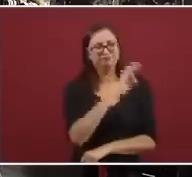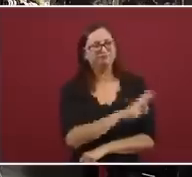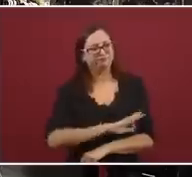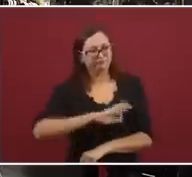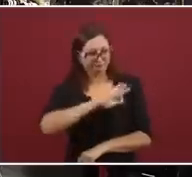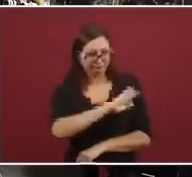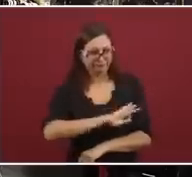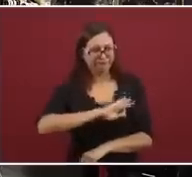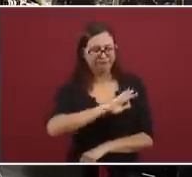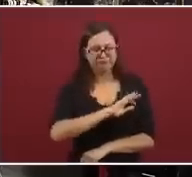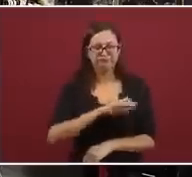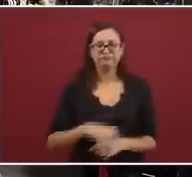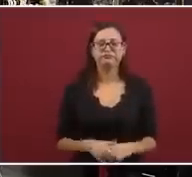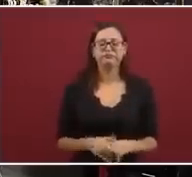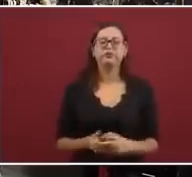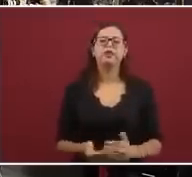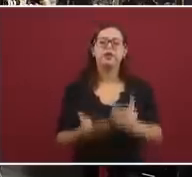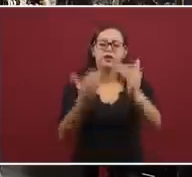sí, vamos